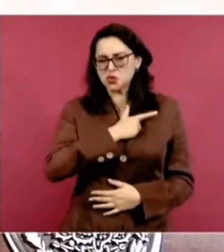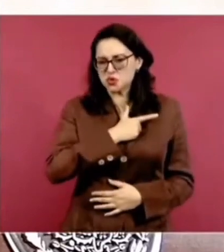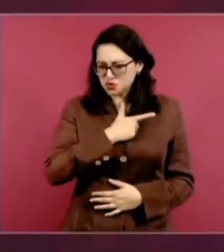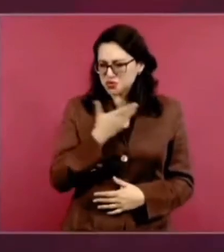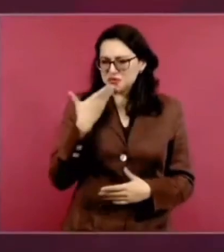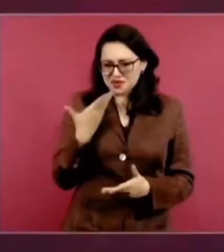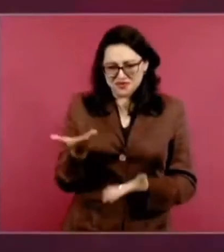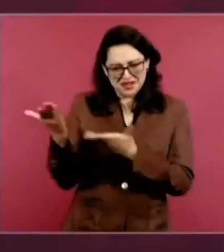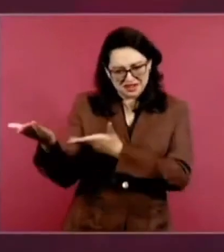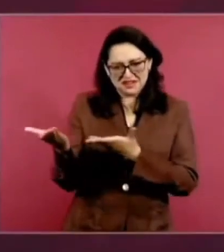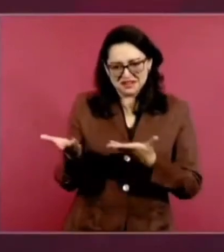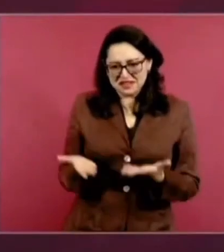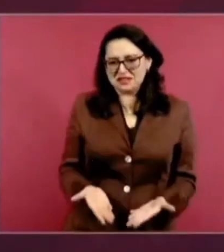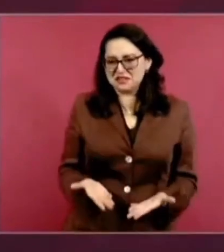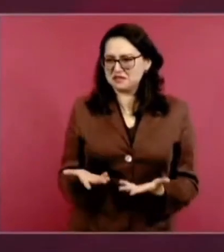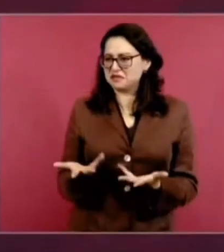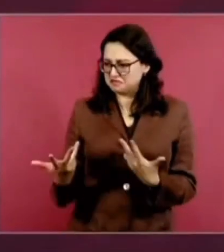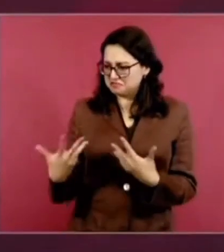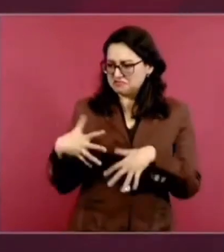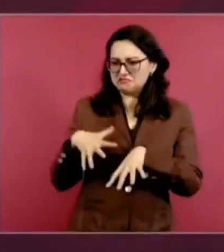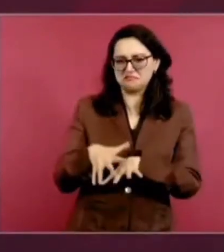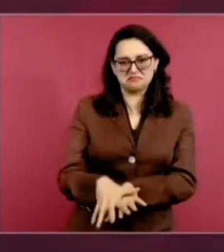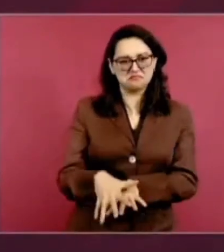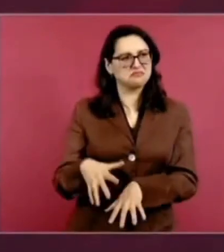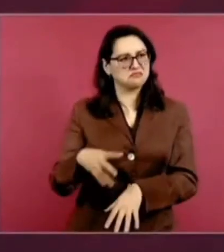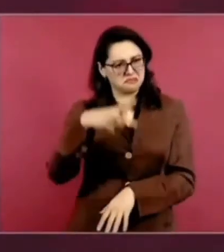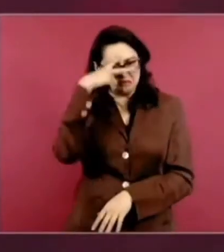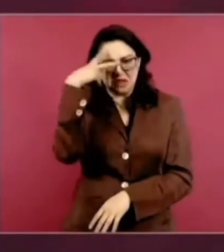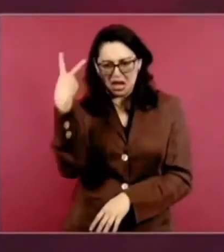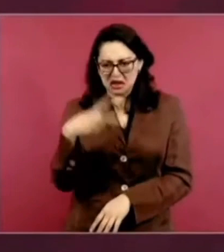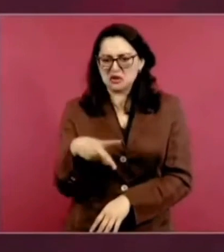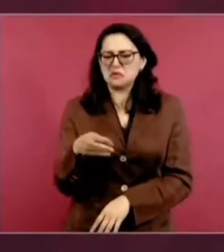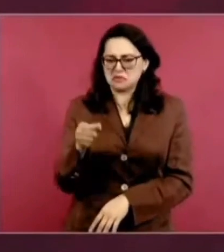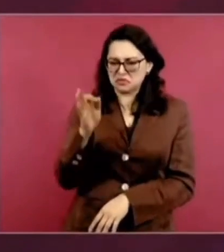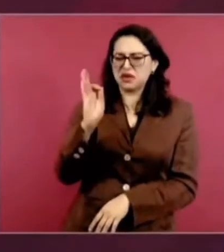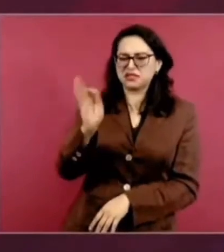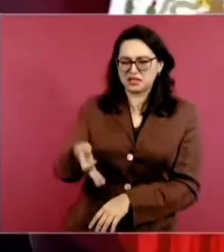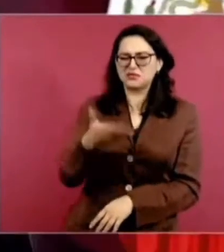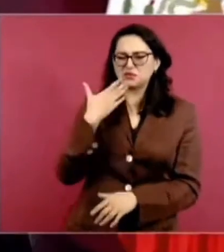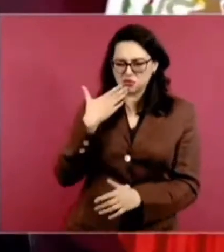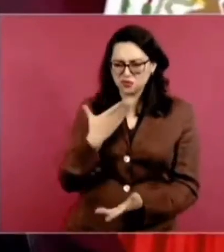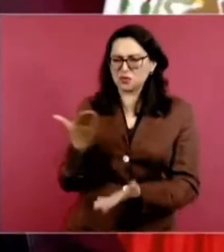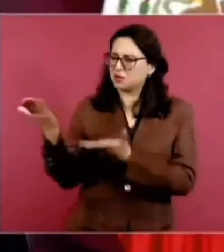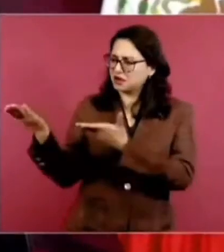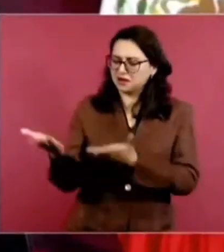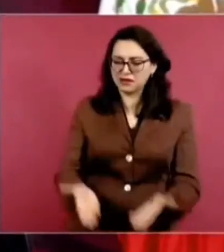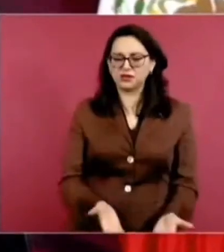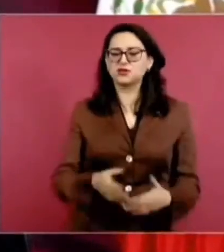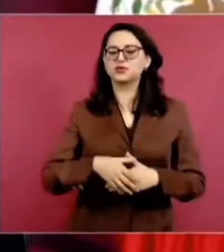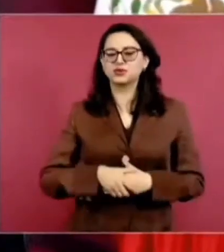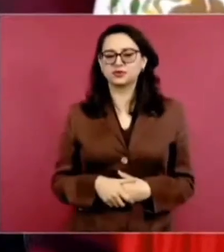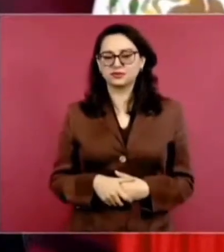participen, se integren a la vida, ¿no?, de México. Son bienvenidos.